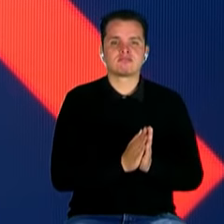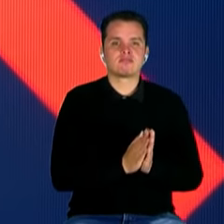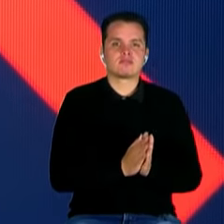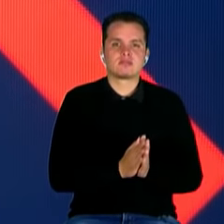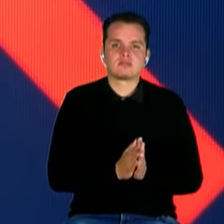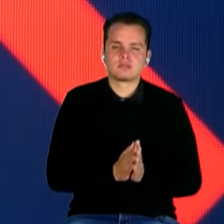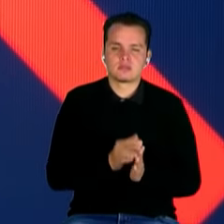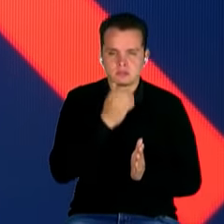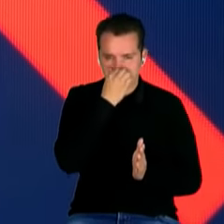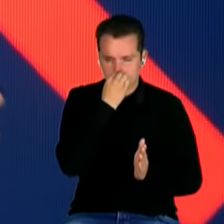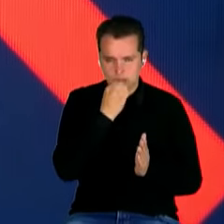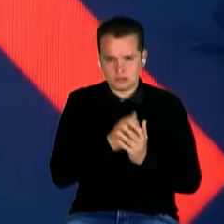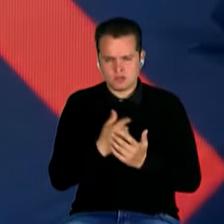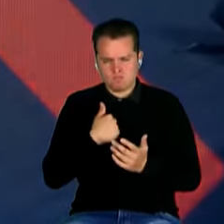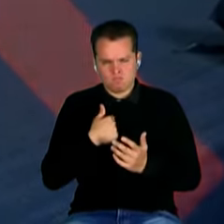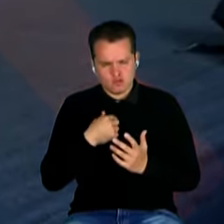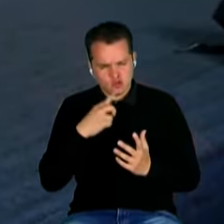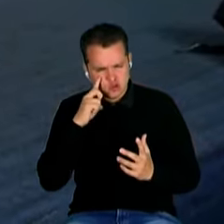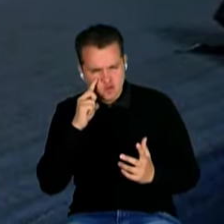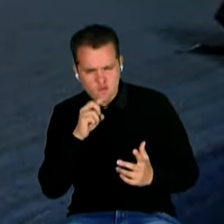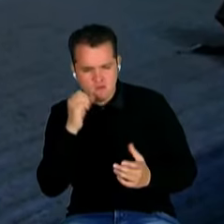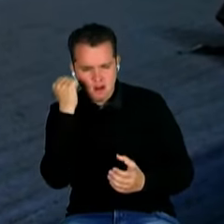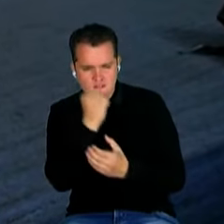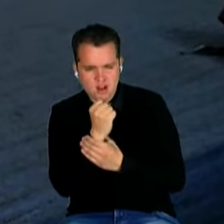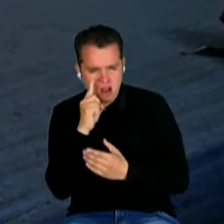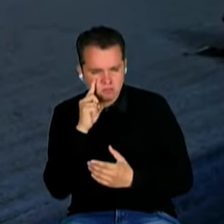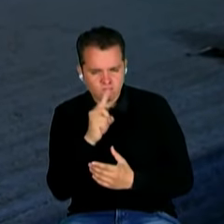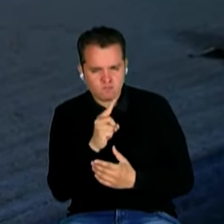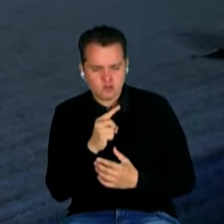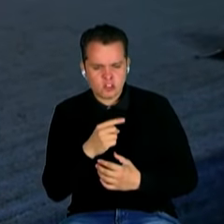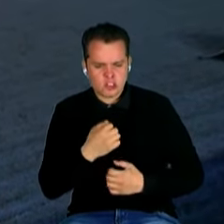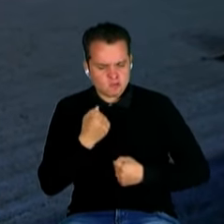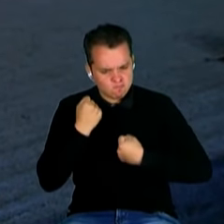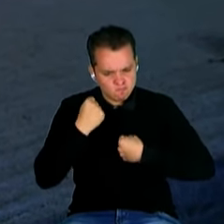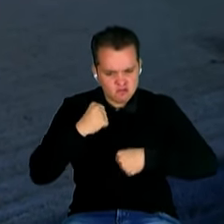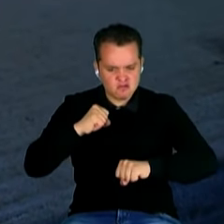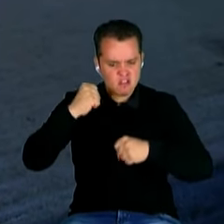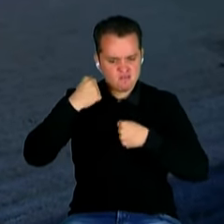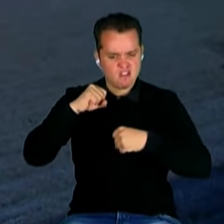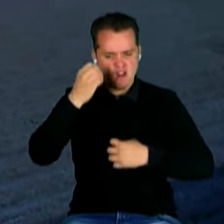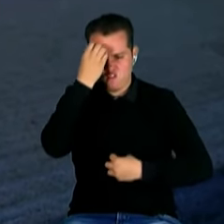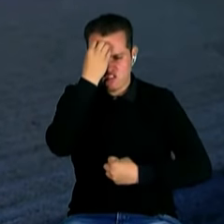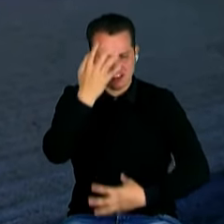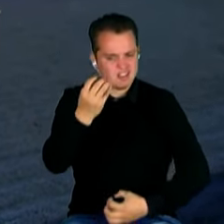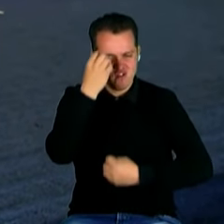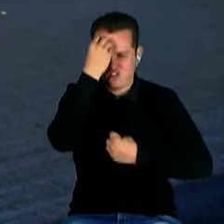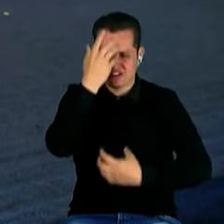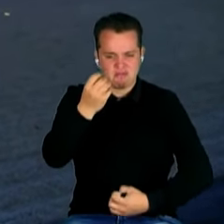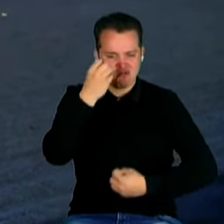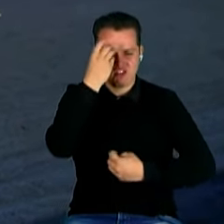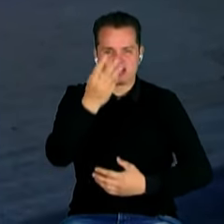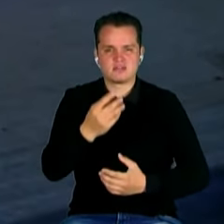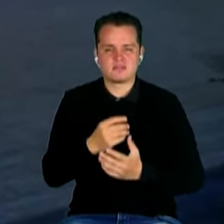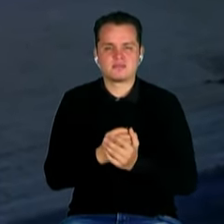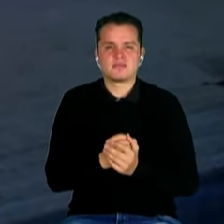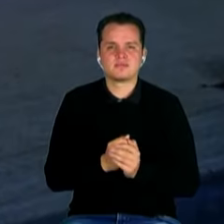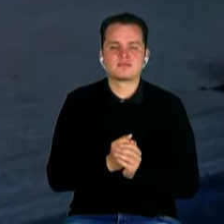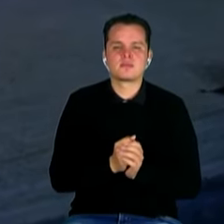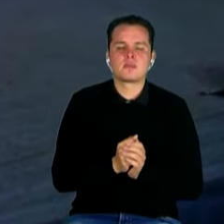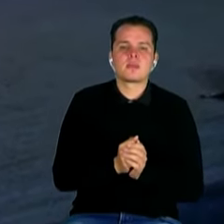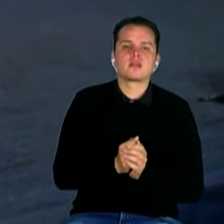Yo noto en Abraham, en toda su vida, una dedicación absoluta a obedecer a Dios.